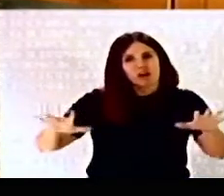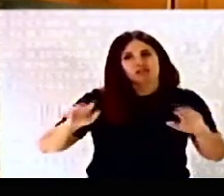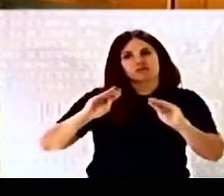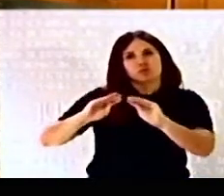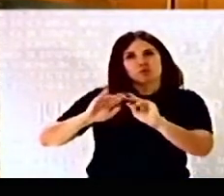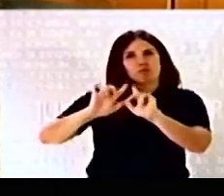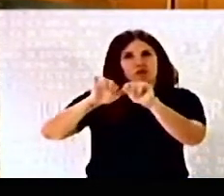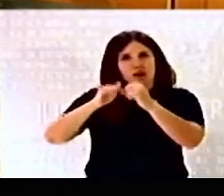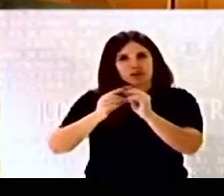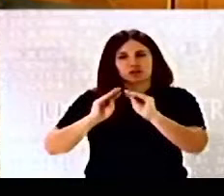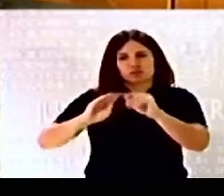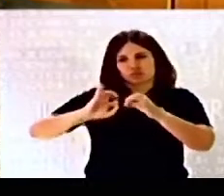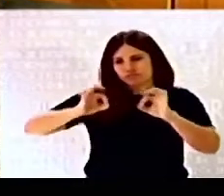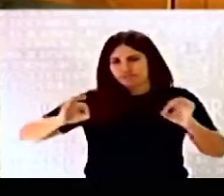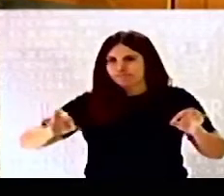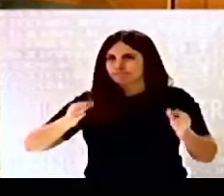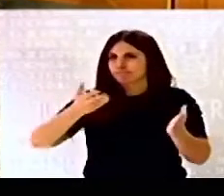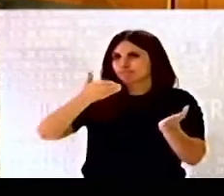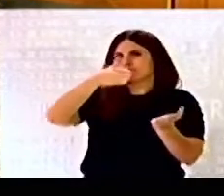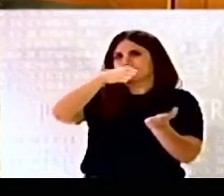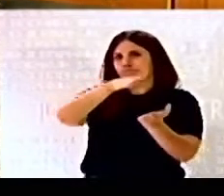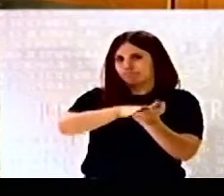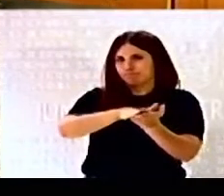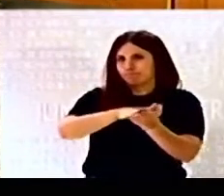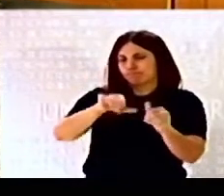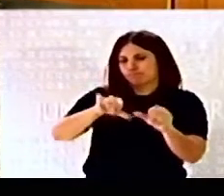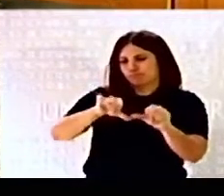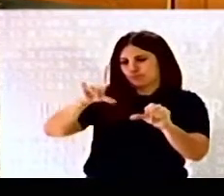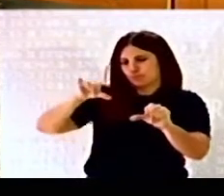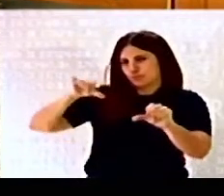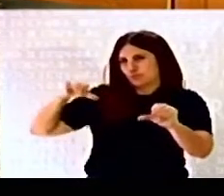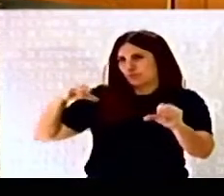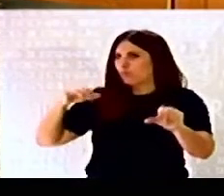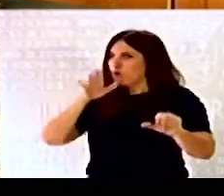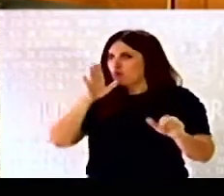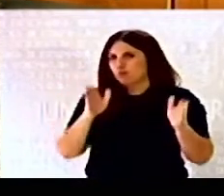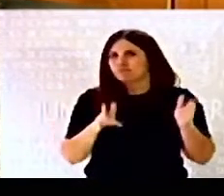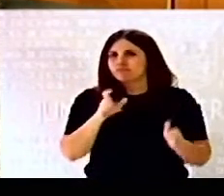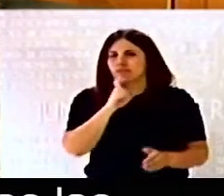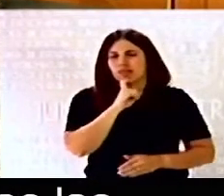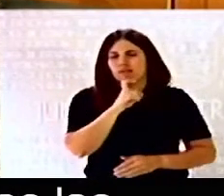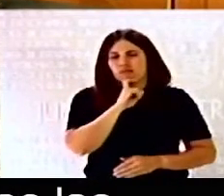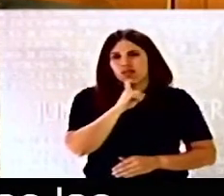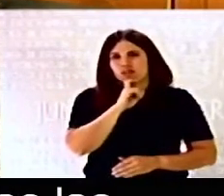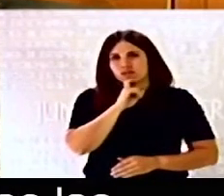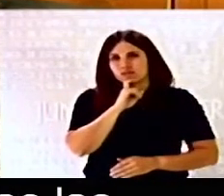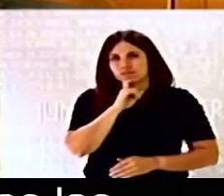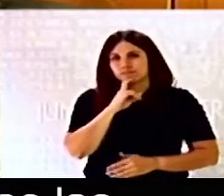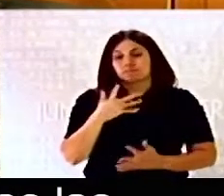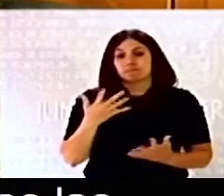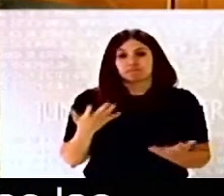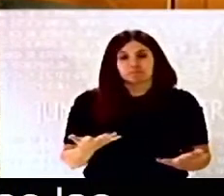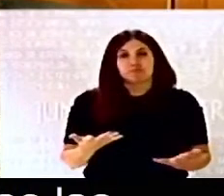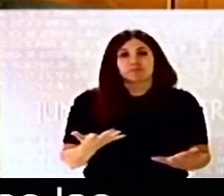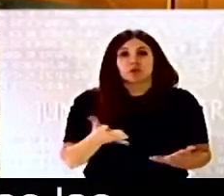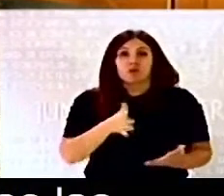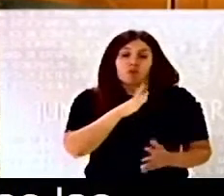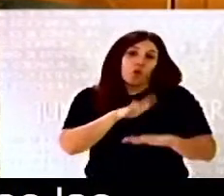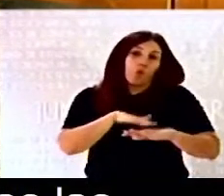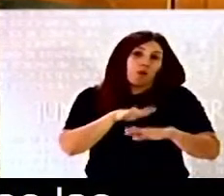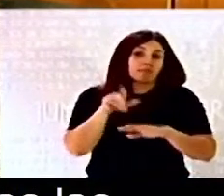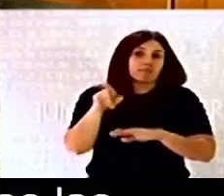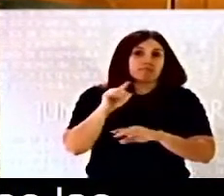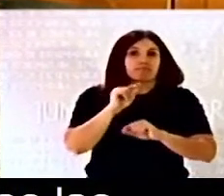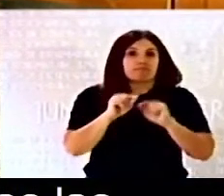un ser querido a lo largo de este difícil tiempo que nos ha tocado vivir como consecuencia de